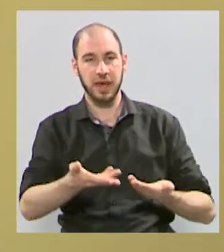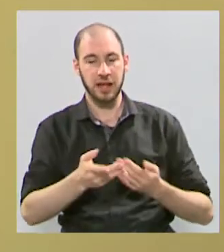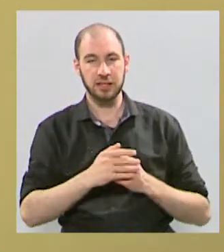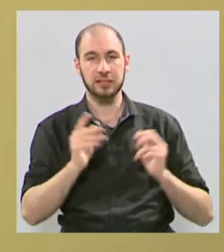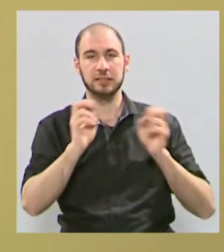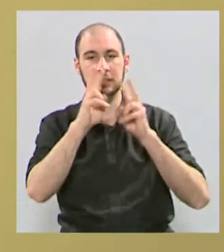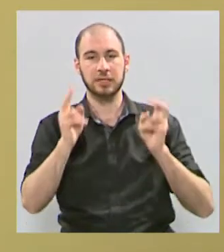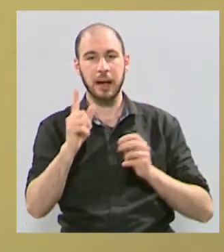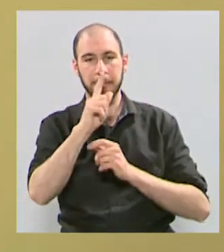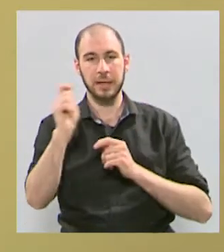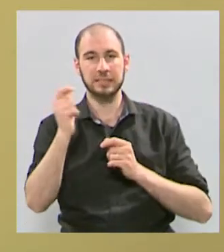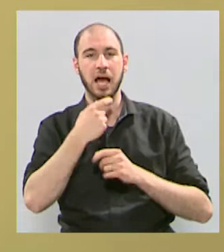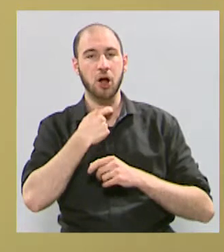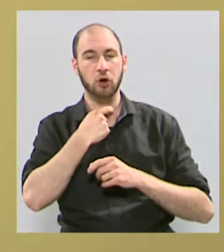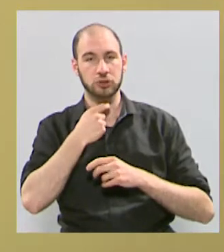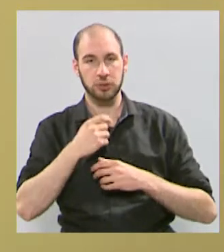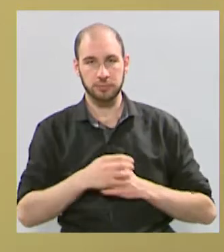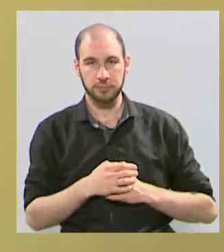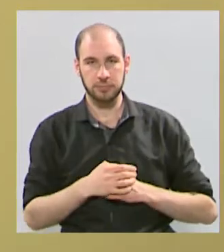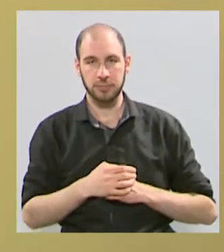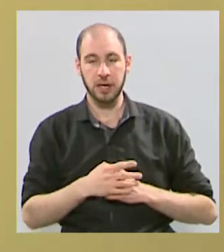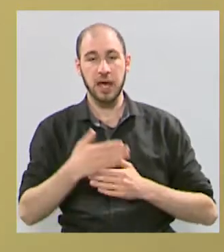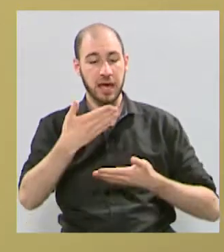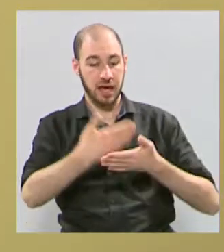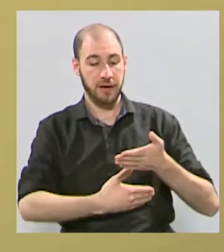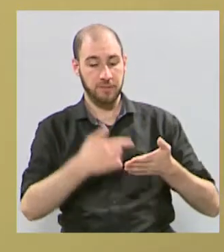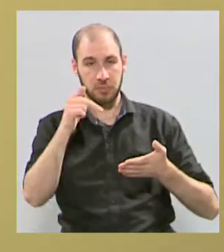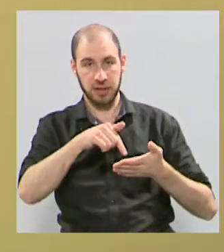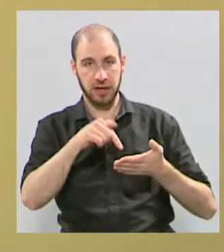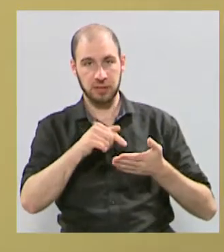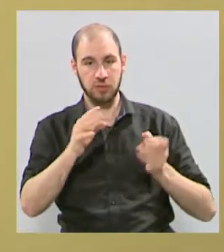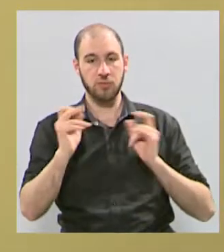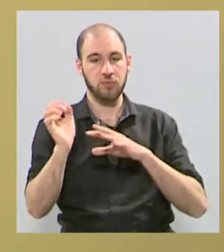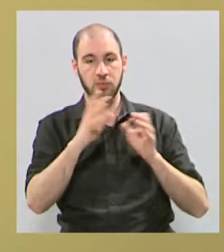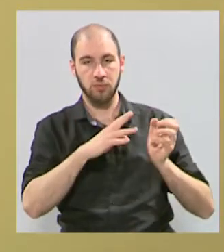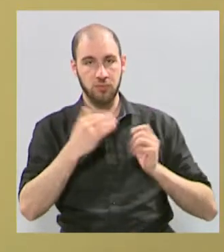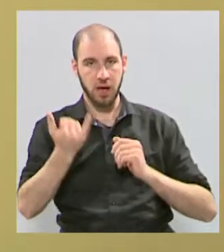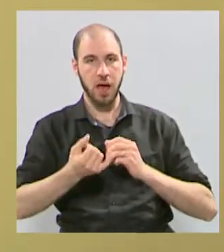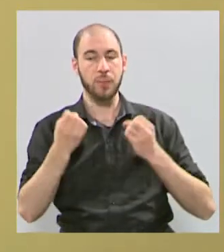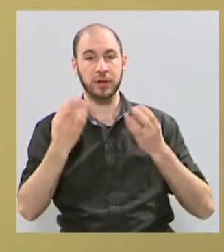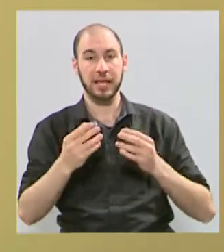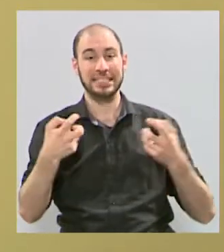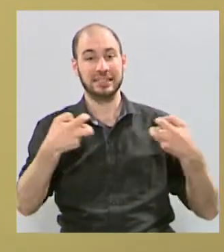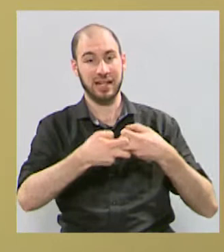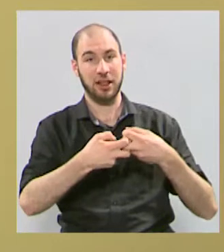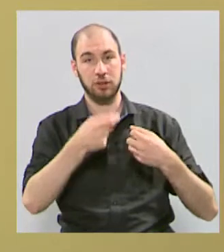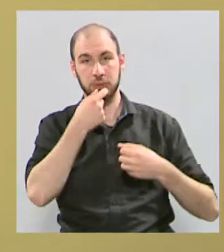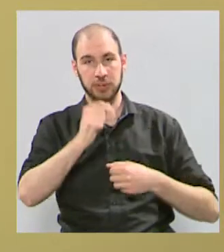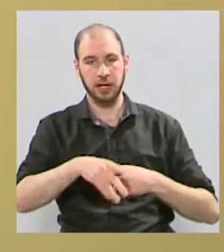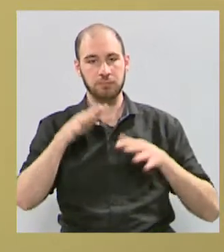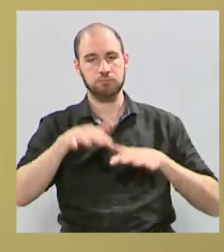con respecto al mes de agosto. Bueno, estos informes obviamente tienen repercusiones porque los gremios de Mendoza